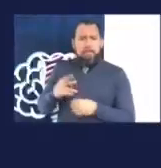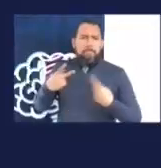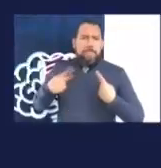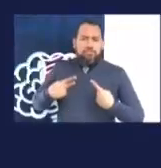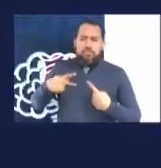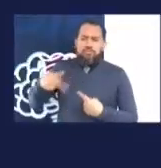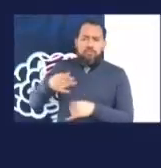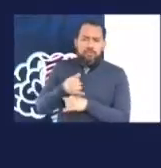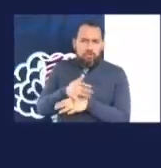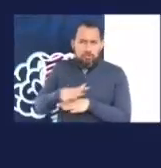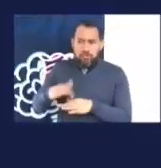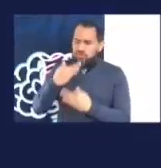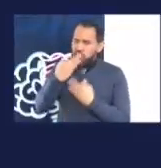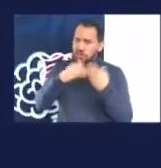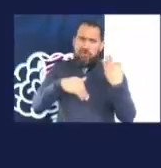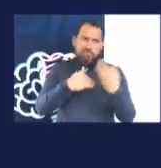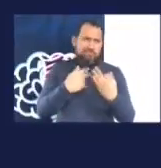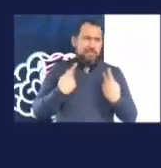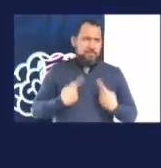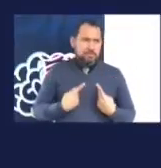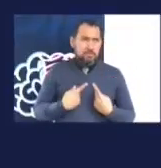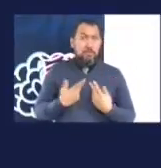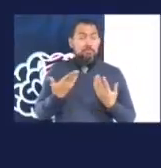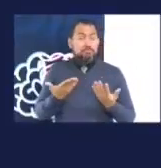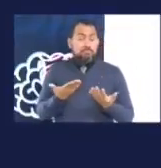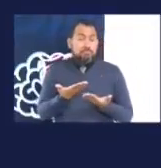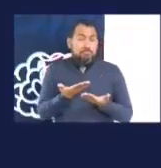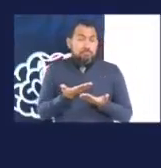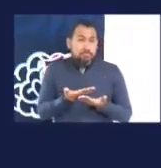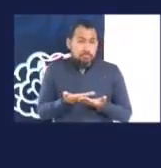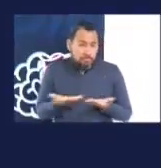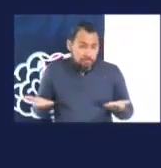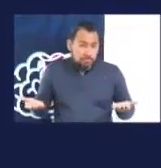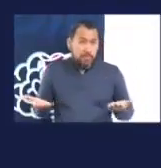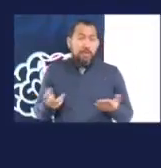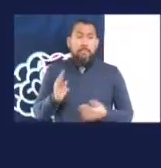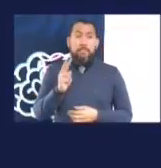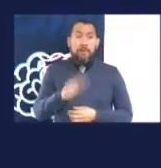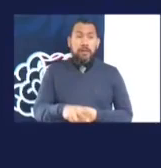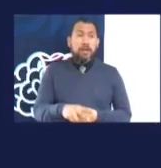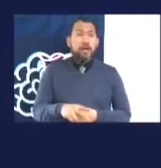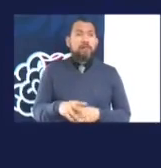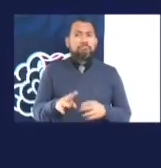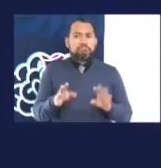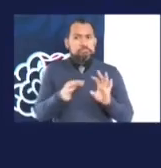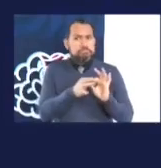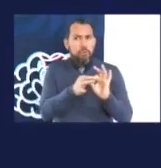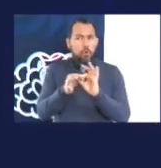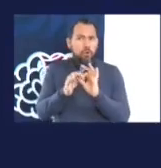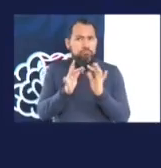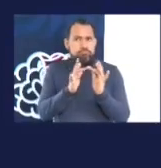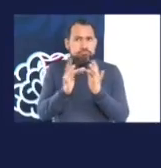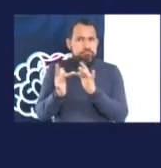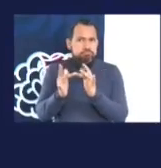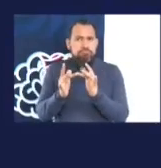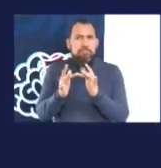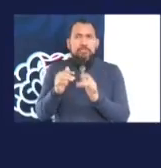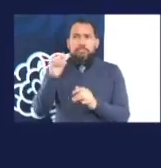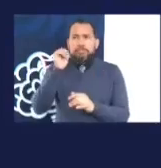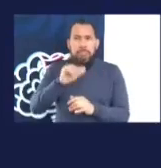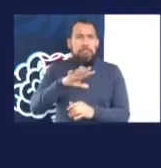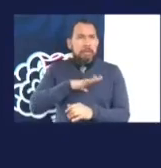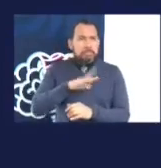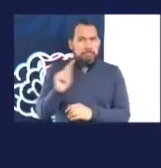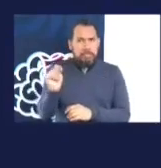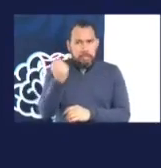de Seguridad, el cual permite asegurar la integridad, la confidencialidad y disponibilidad de los datos e información personal que se